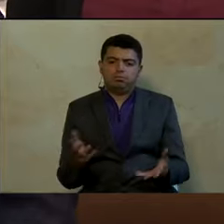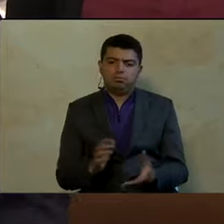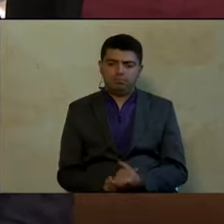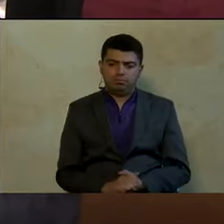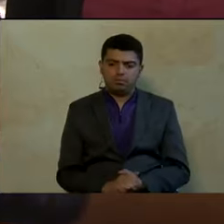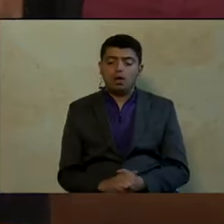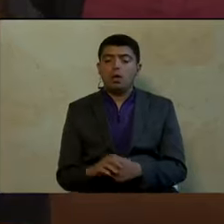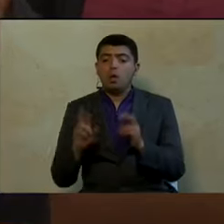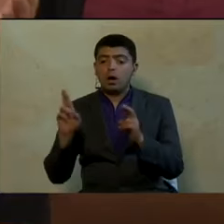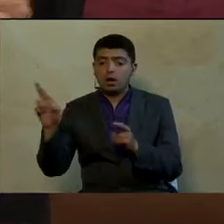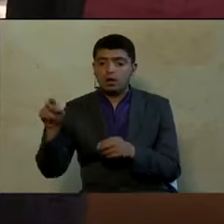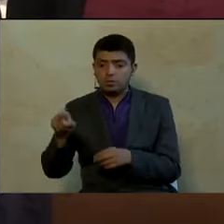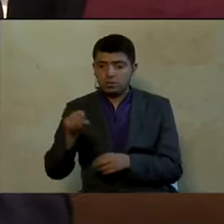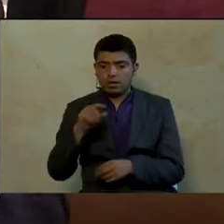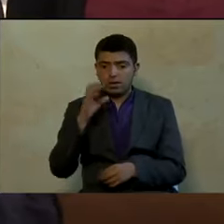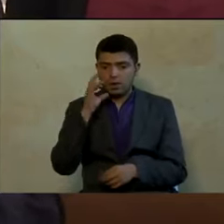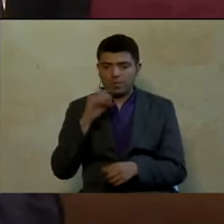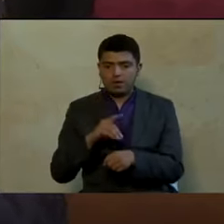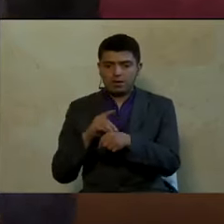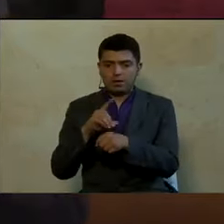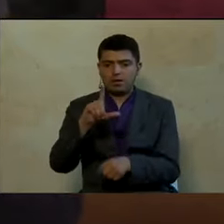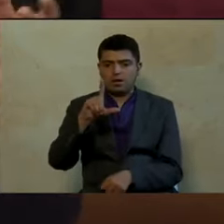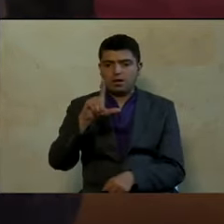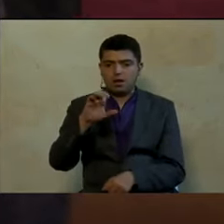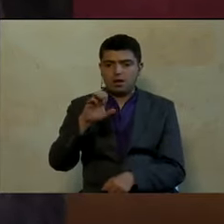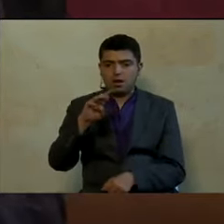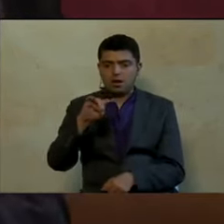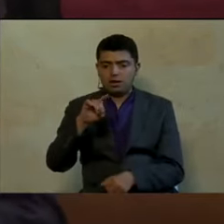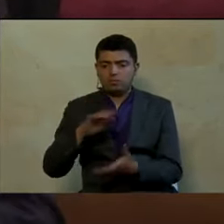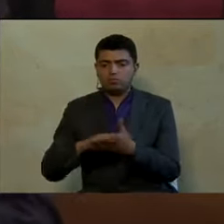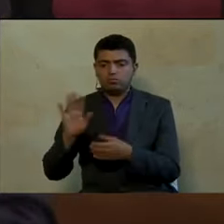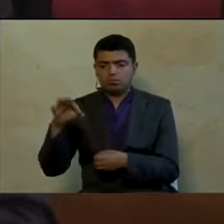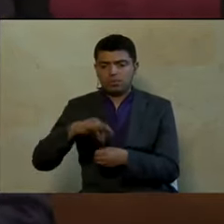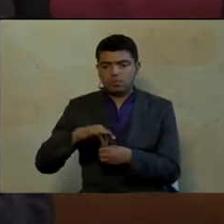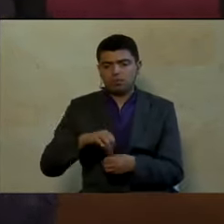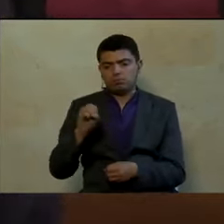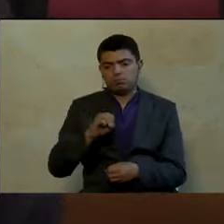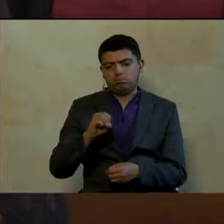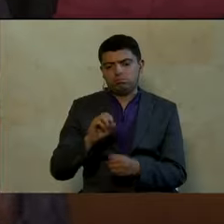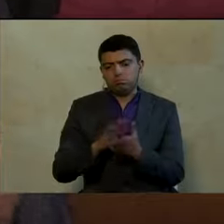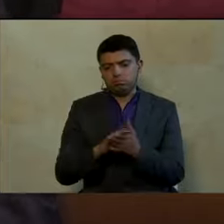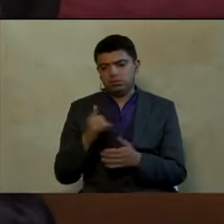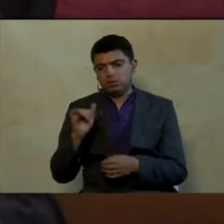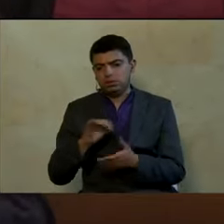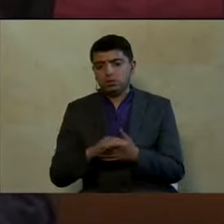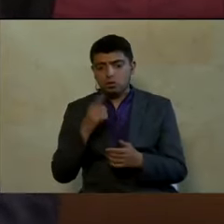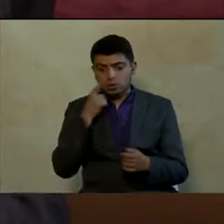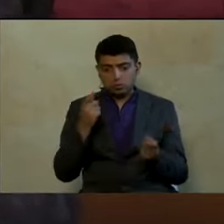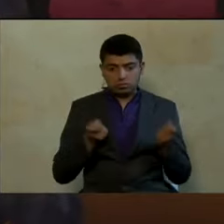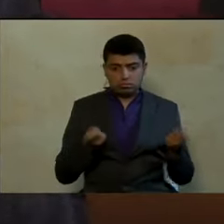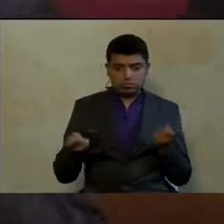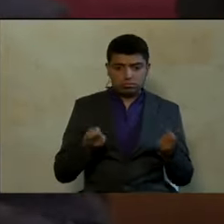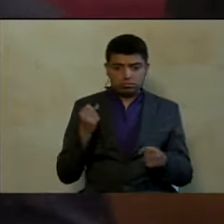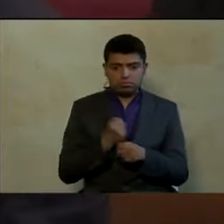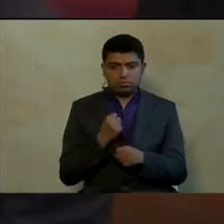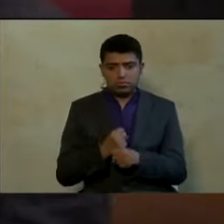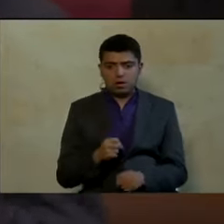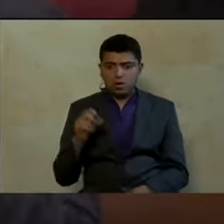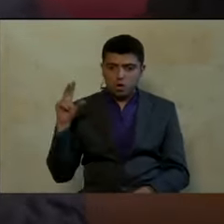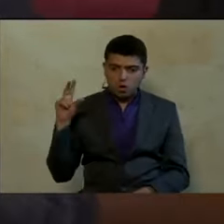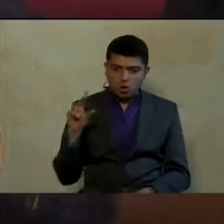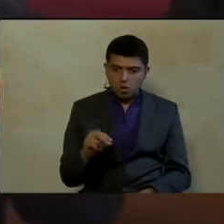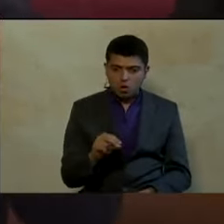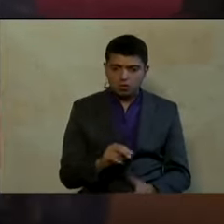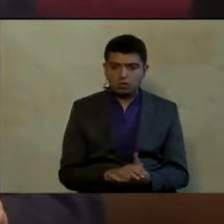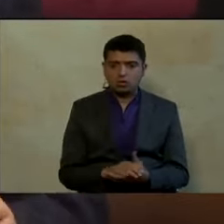vote Sí para que no se equivoque esto no está regulando ninguna profesión el título dice